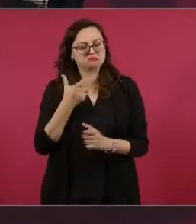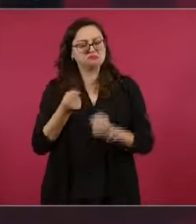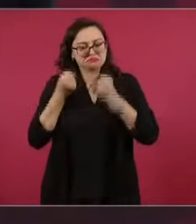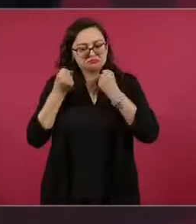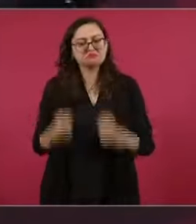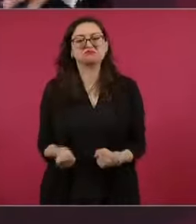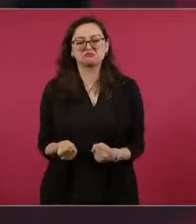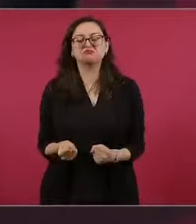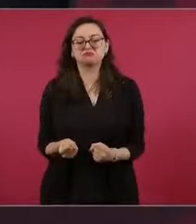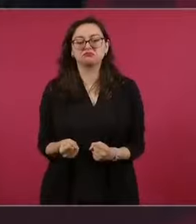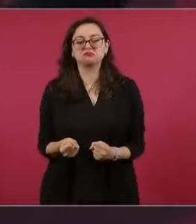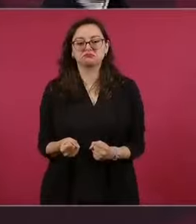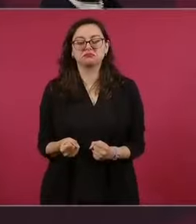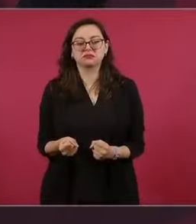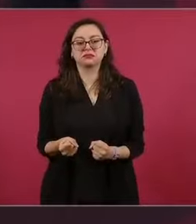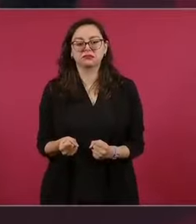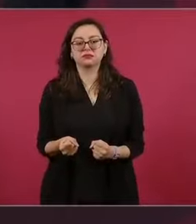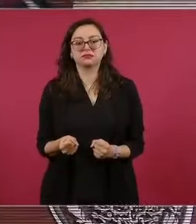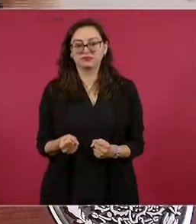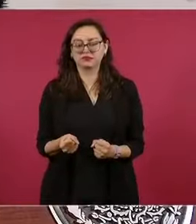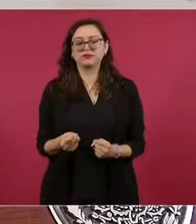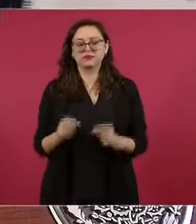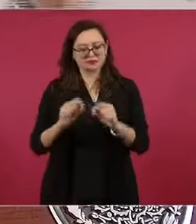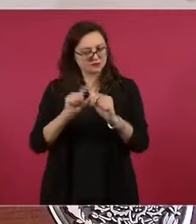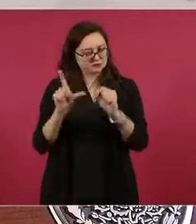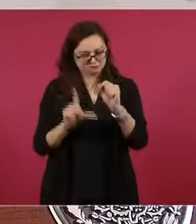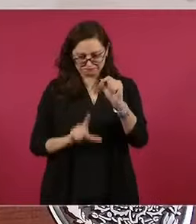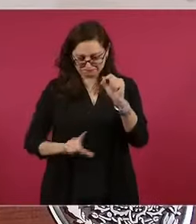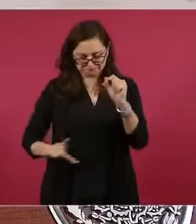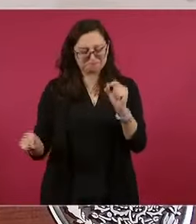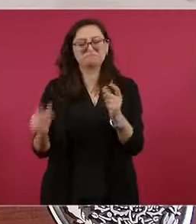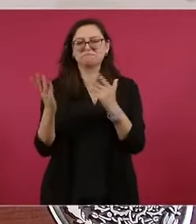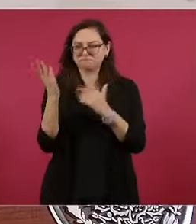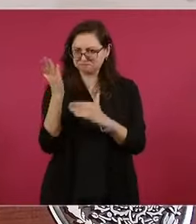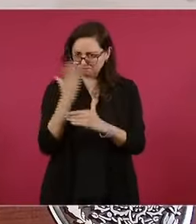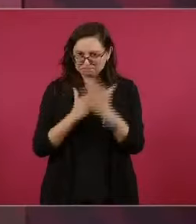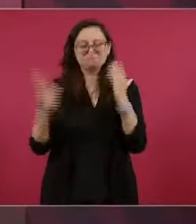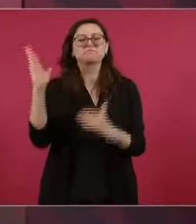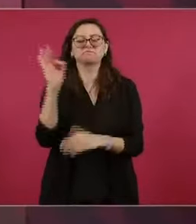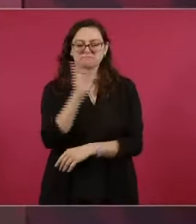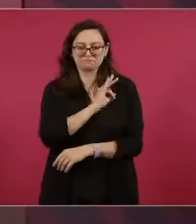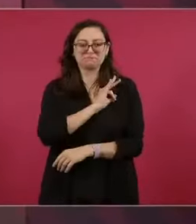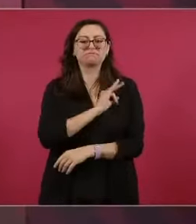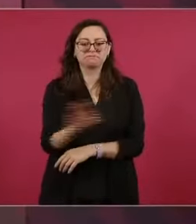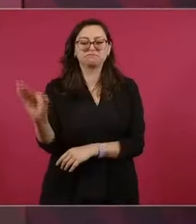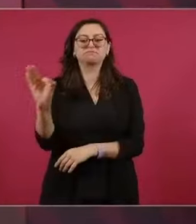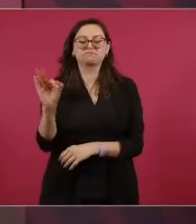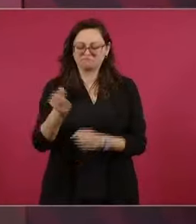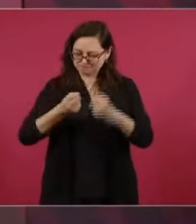Estoy seguro de que le va a ir muy bien al pueblo.